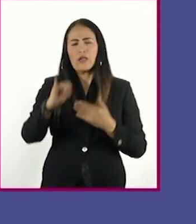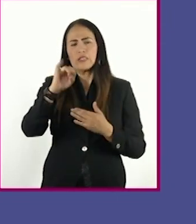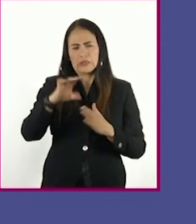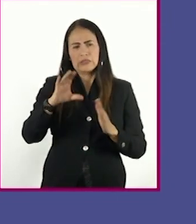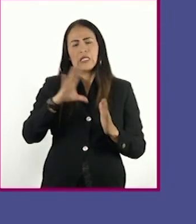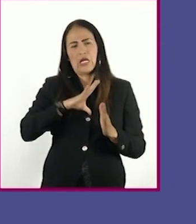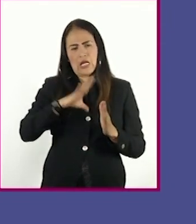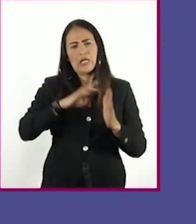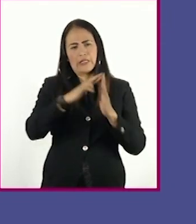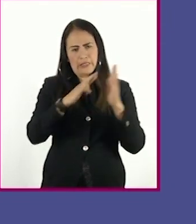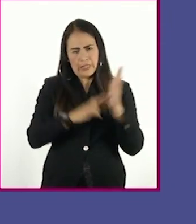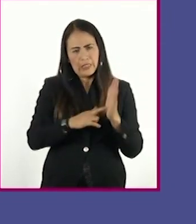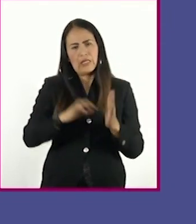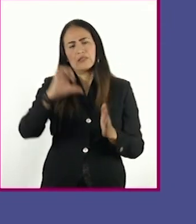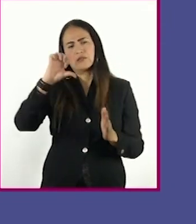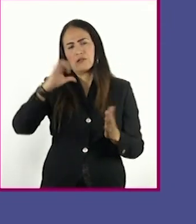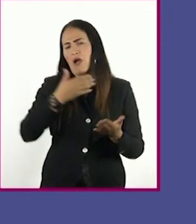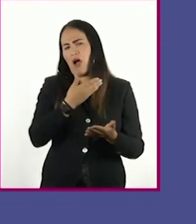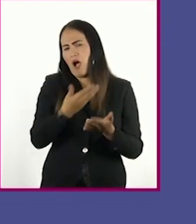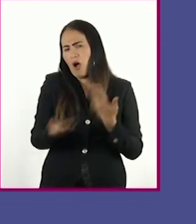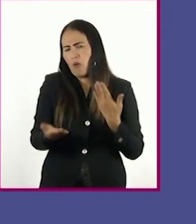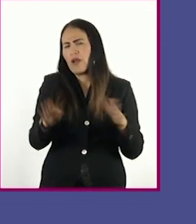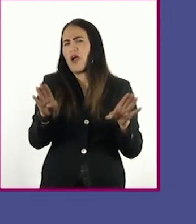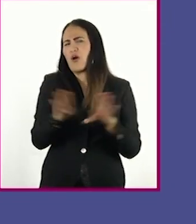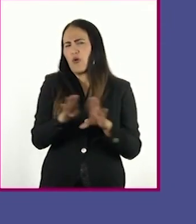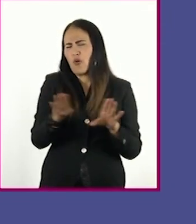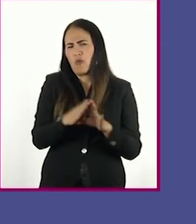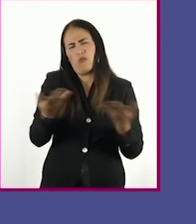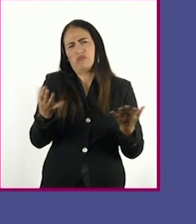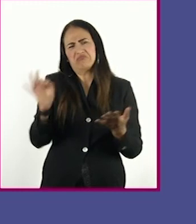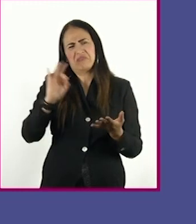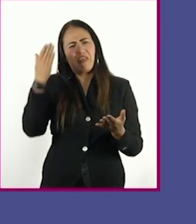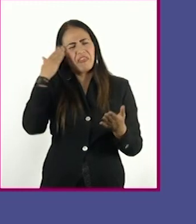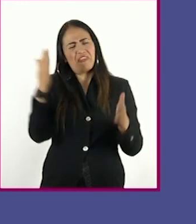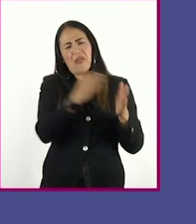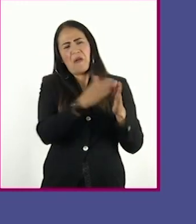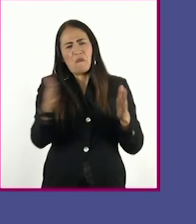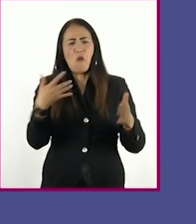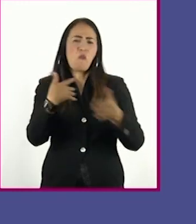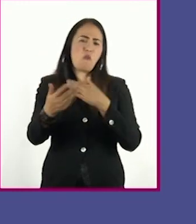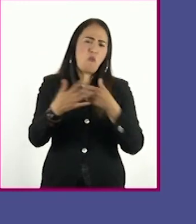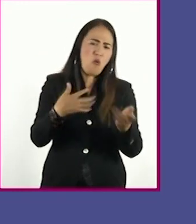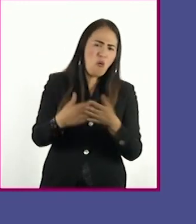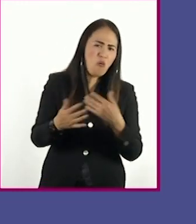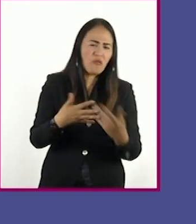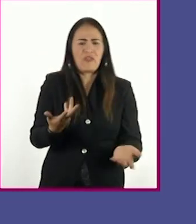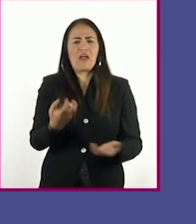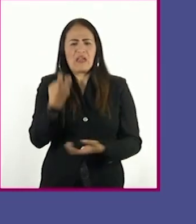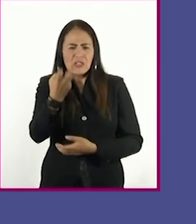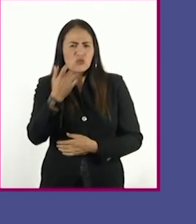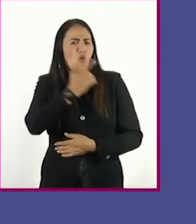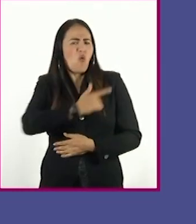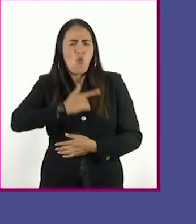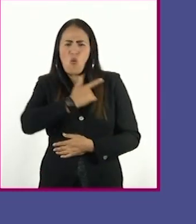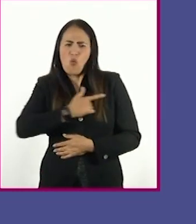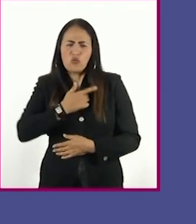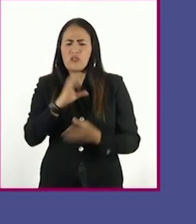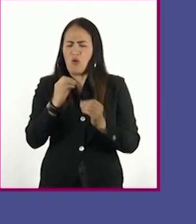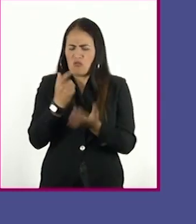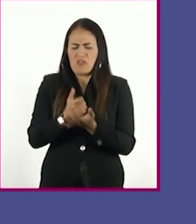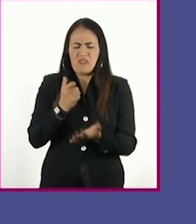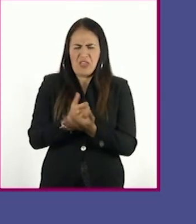ponernos ahora depende más bien de las tendencias, de la moda y de nuestro